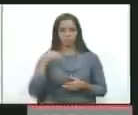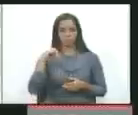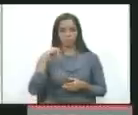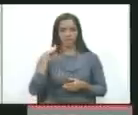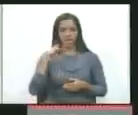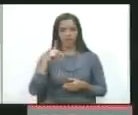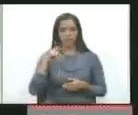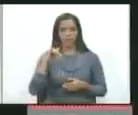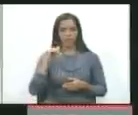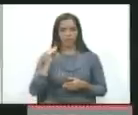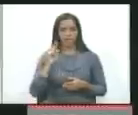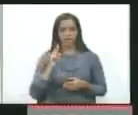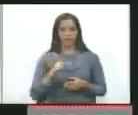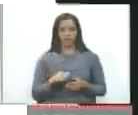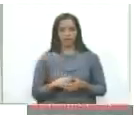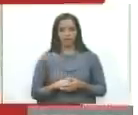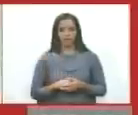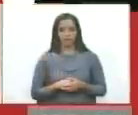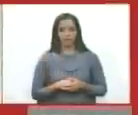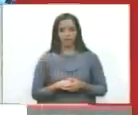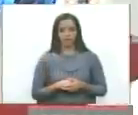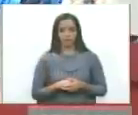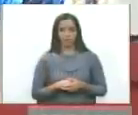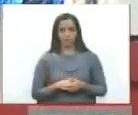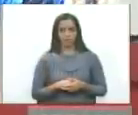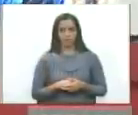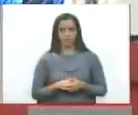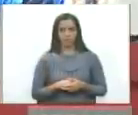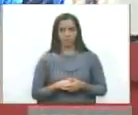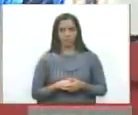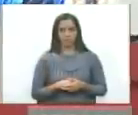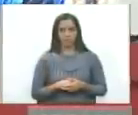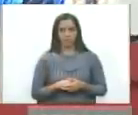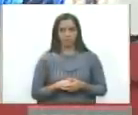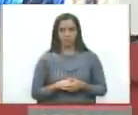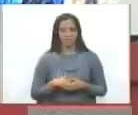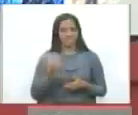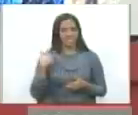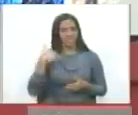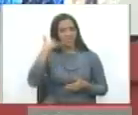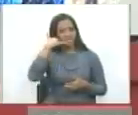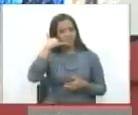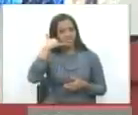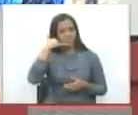¿Aló? ¿Aló? Creo que tenemos una llamada, ¿aló?